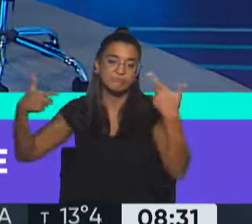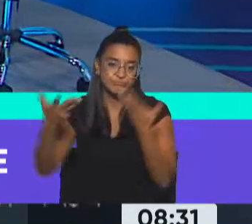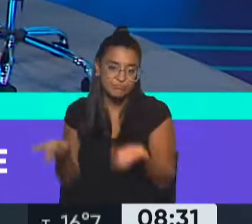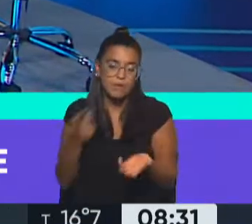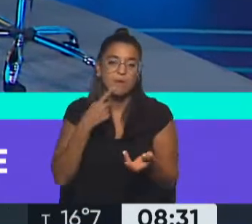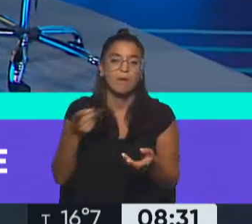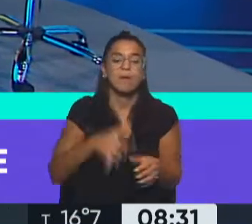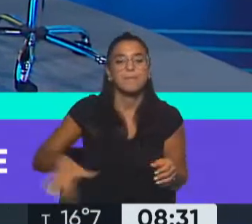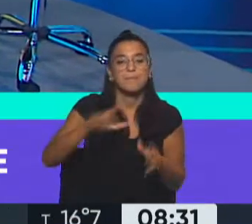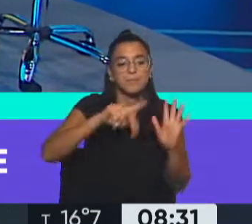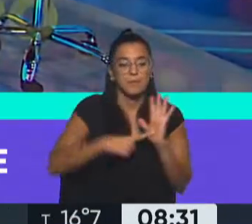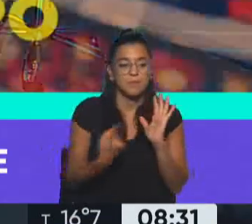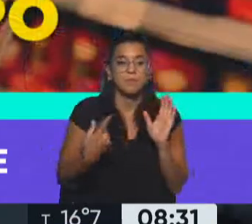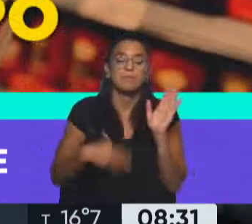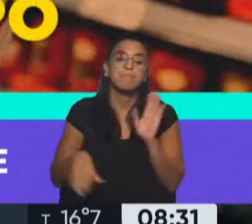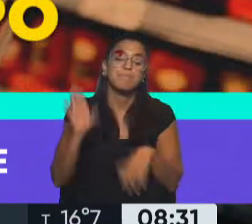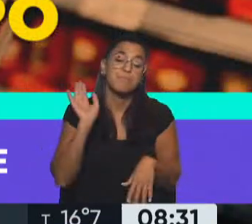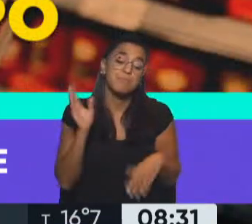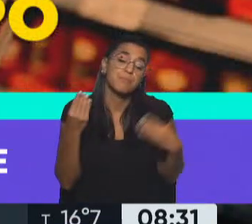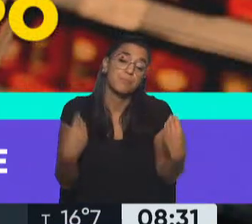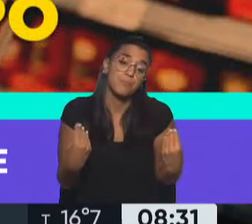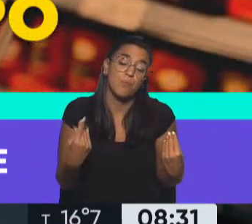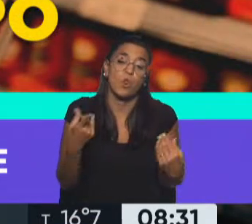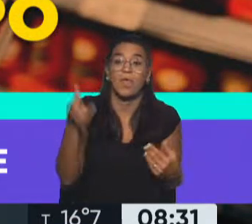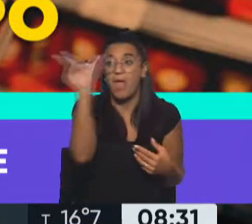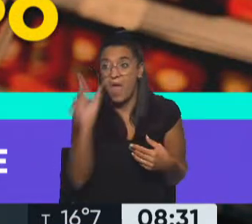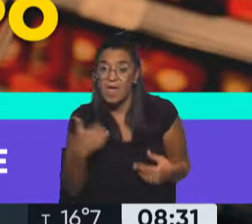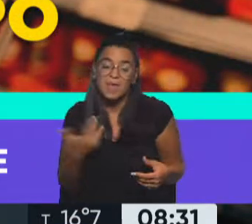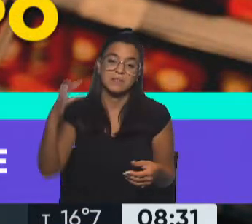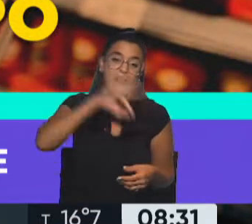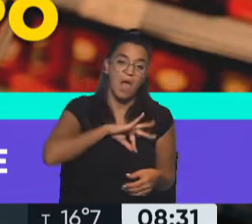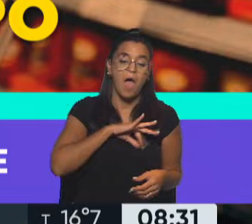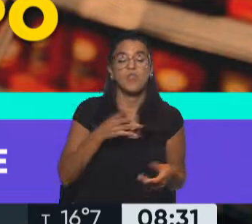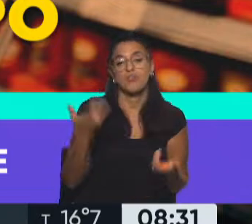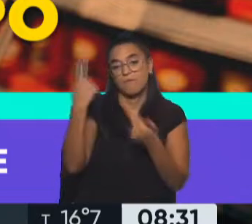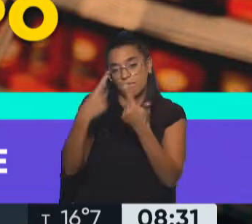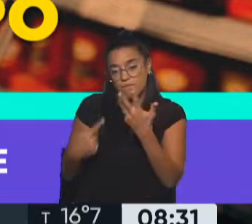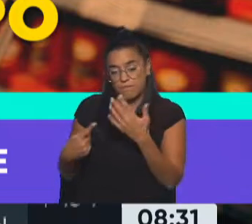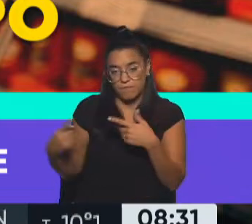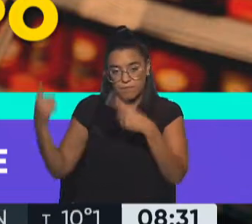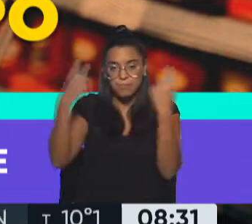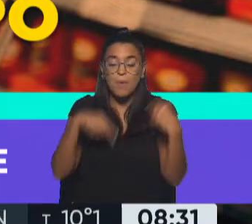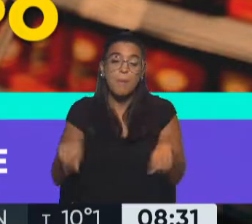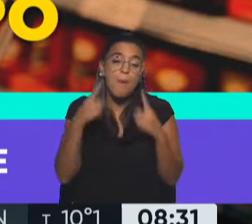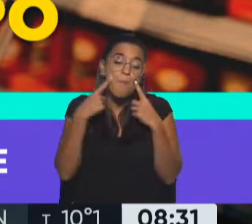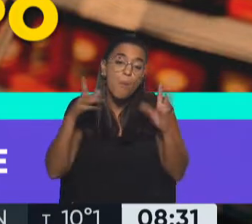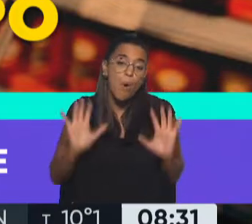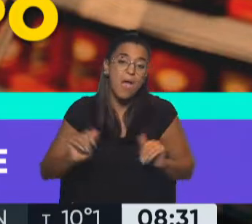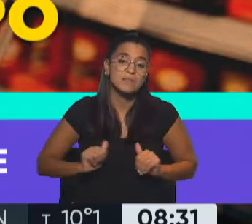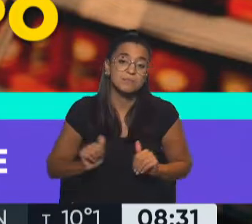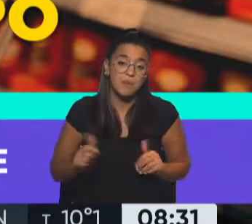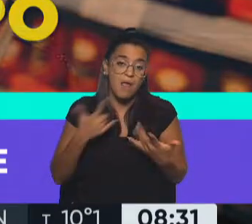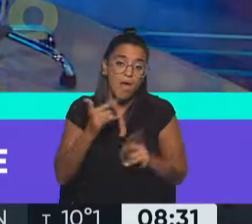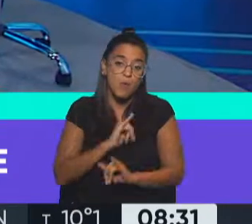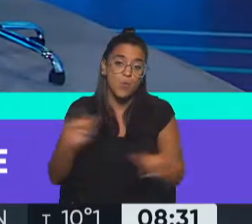área metropolitana, eso es importante decirlo, porque en el país los salarios, los ingresos, todo es distinto. Bueno, vamos a esperar a ver qué empieza a